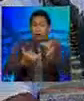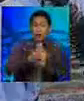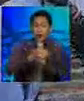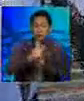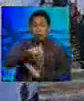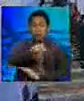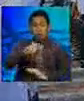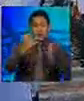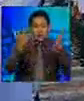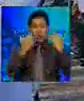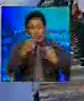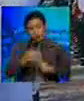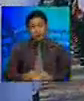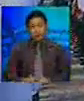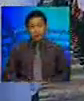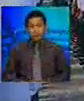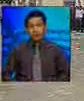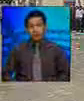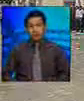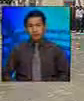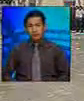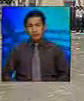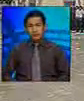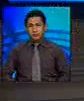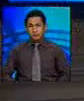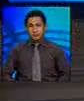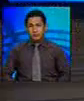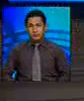que está ubicada al norte de Guayaquil.